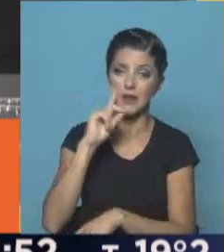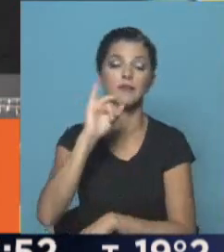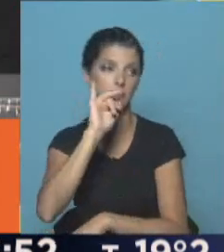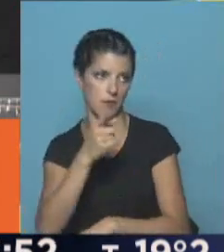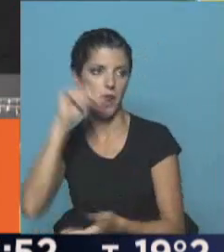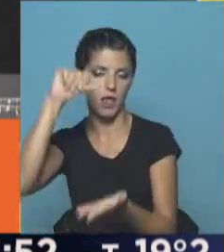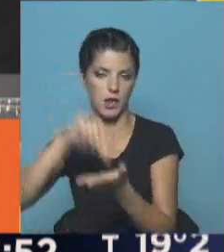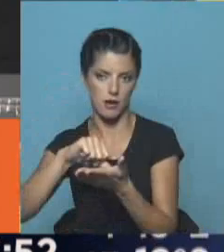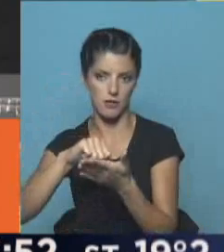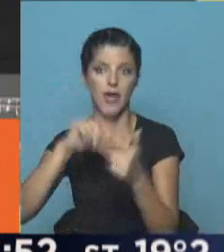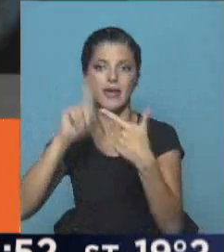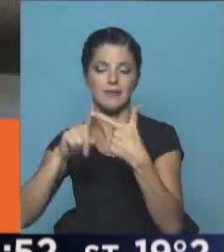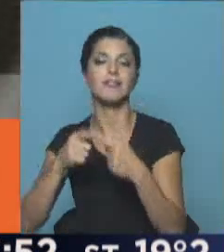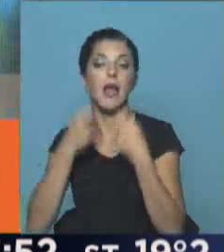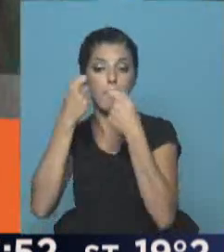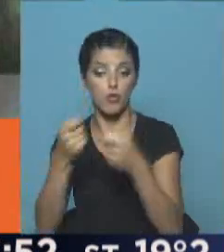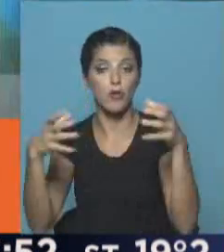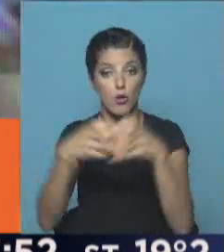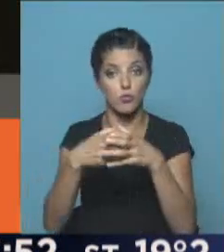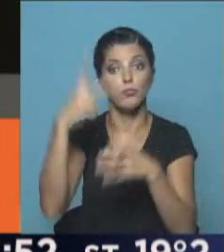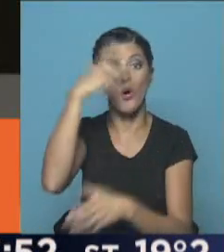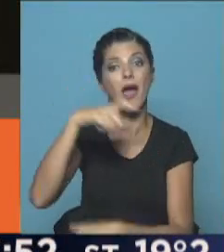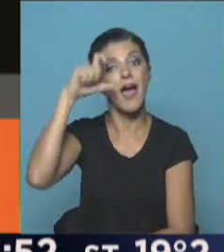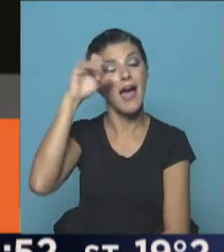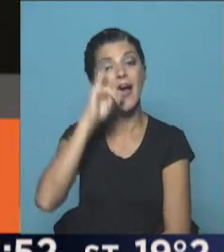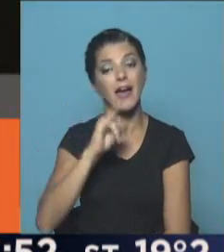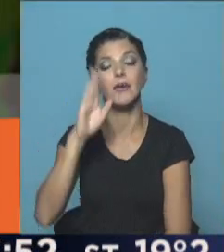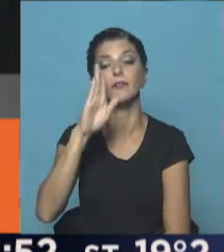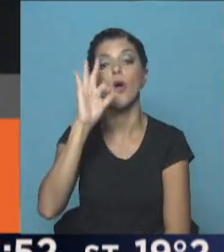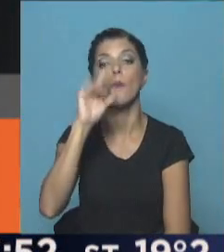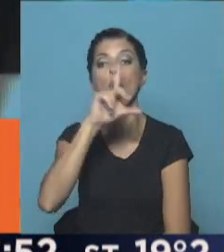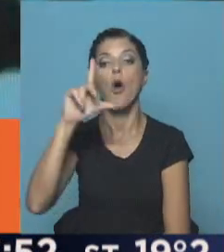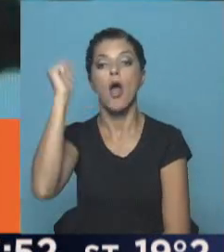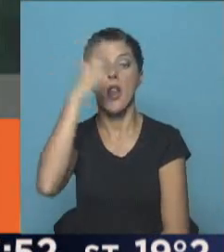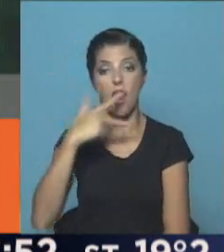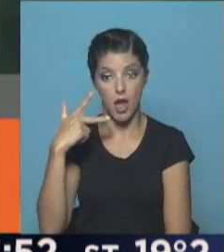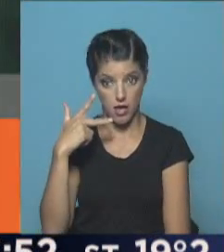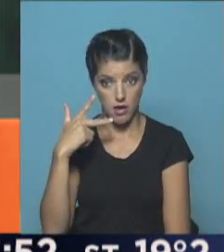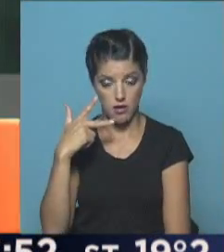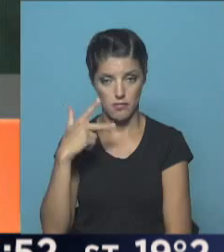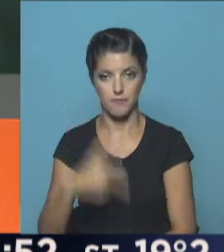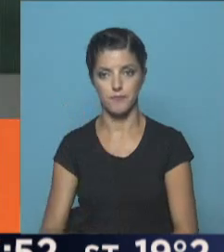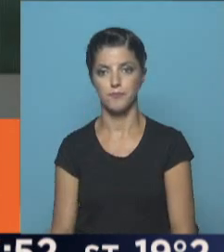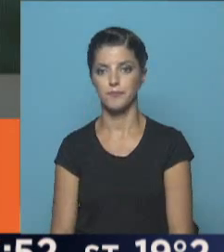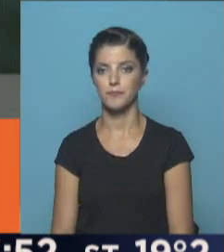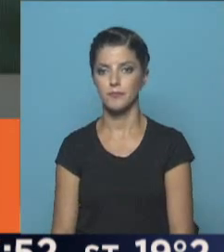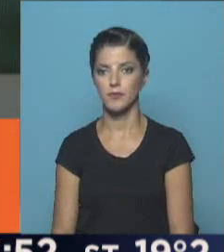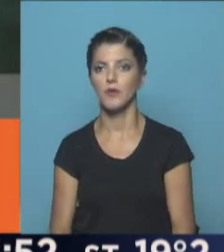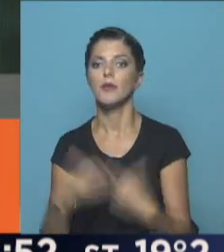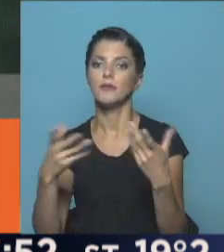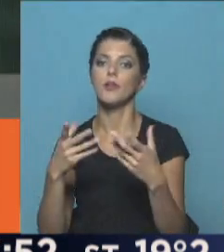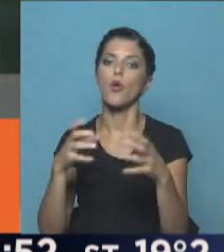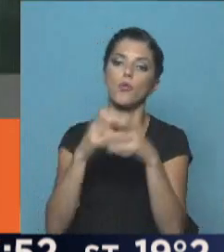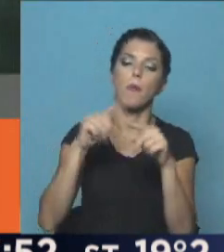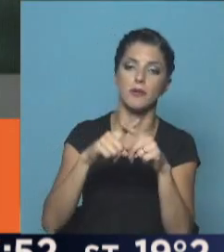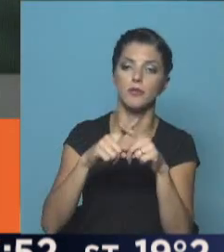principal soporte de Hezbollah, que dentro del Líbano, por supuesto, cuyo brazo armado por un lado y brazo político